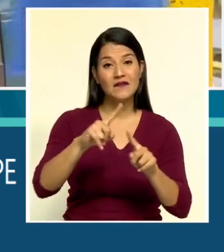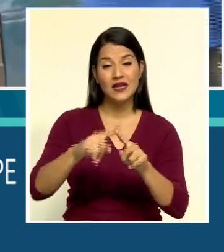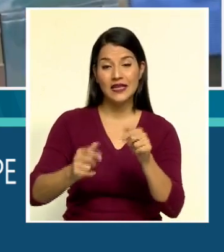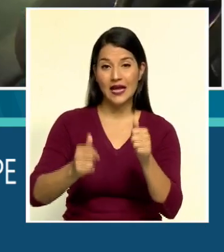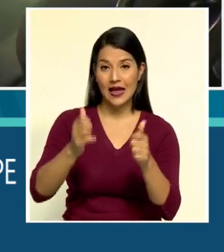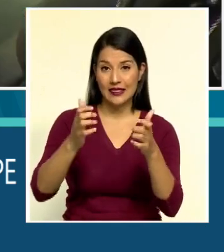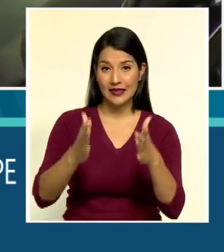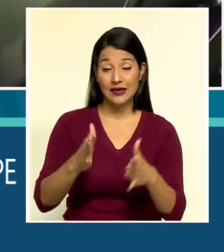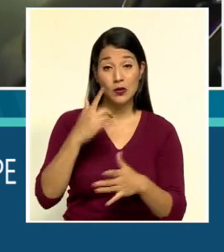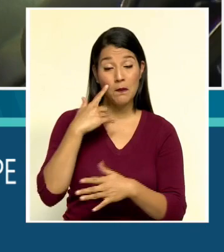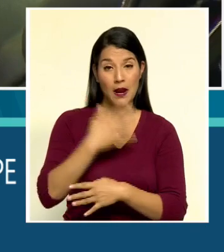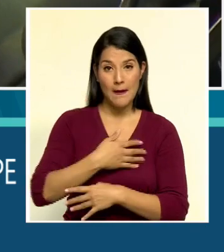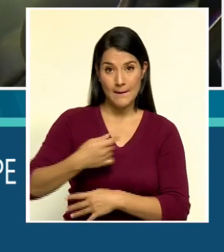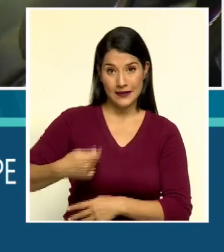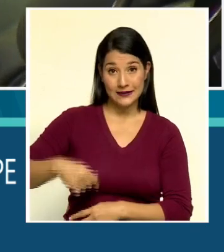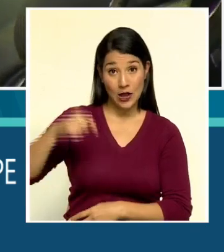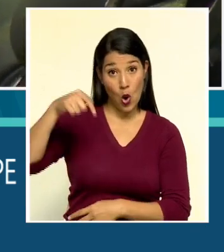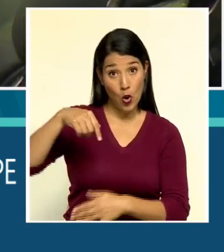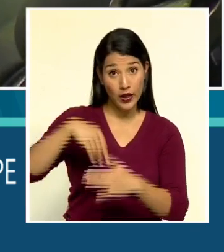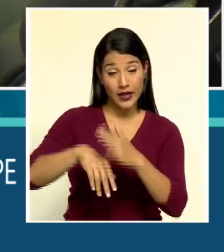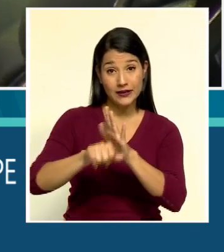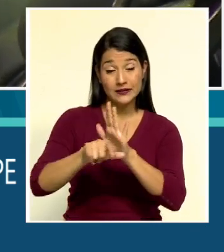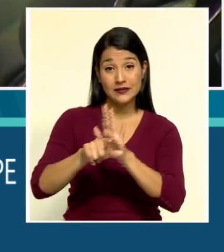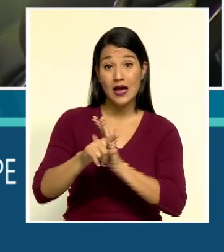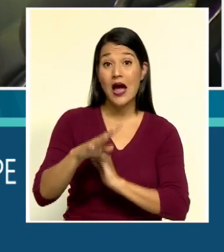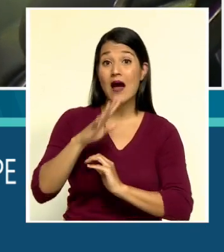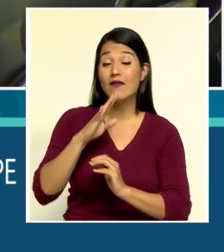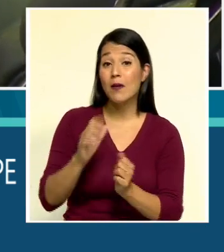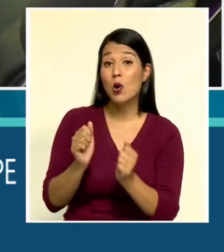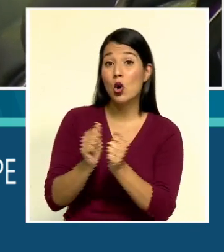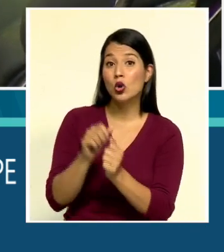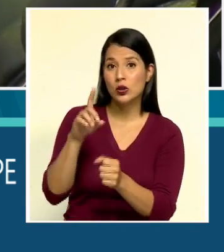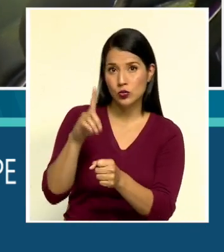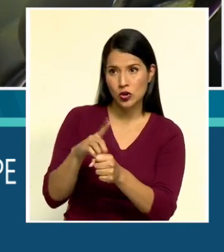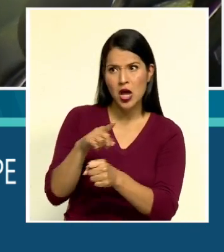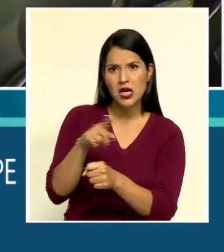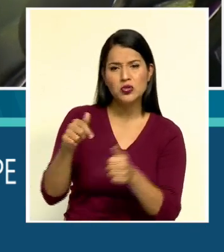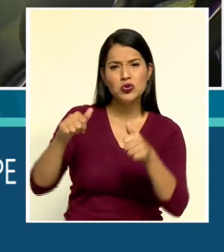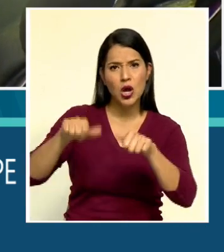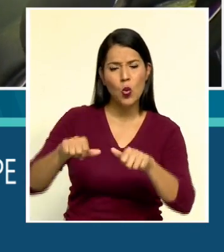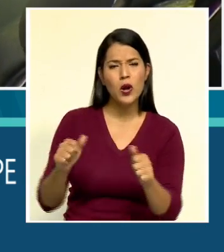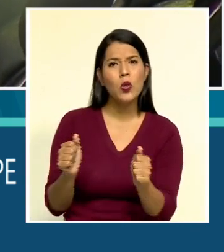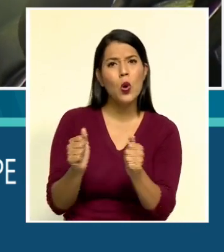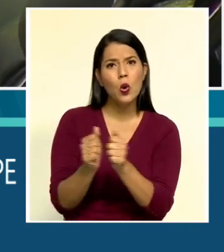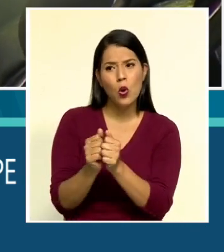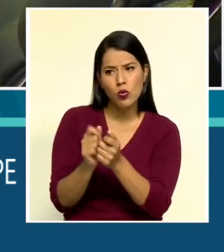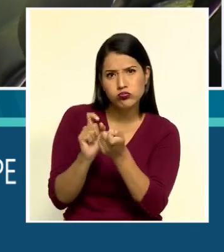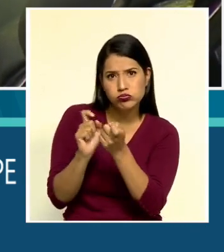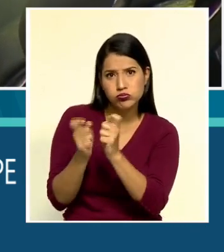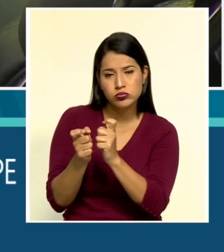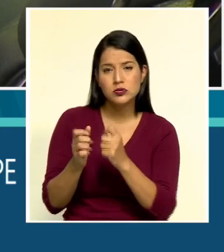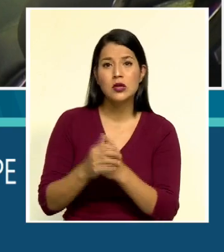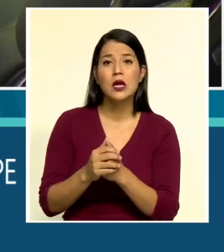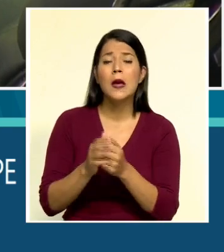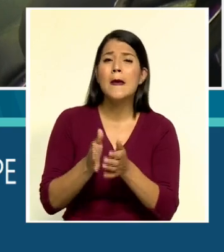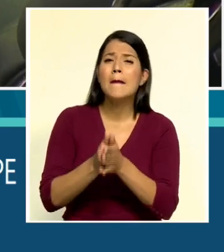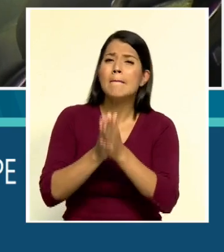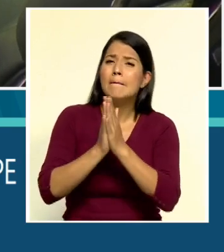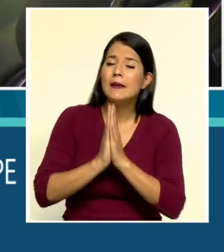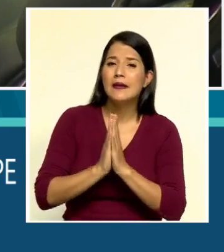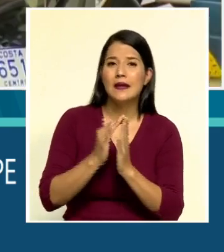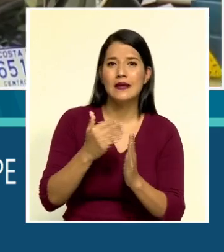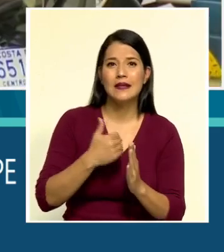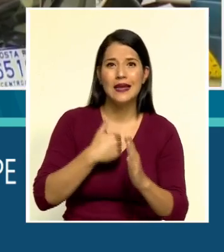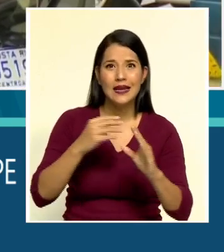Asamblea Legislativa conversamos con algunos diputados y están de acuerdo en el tema de la reestructuración. Sí piden que haya claridad en cuanto